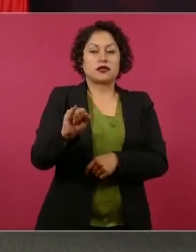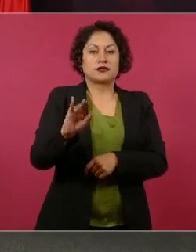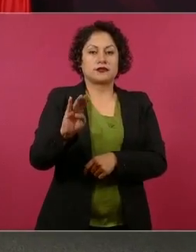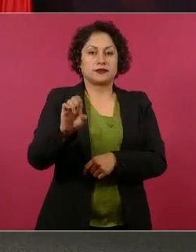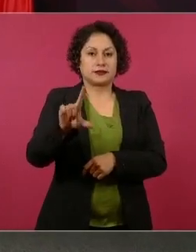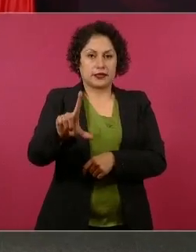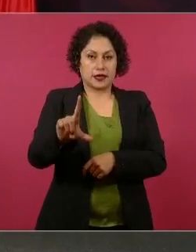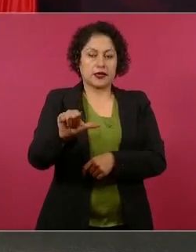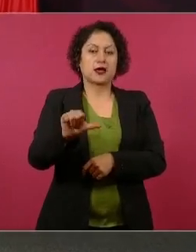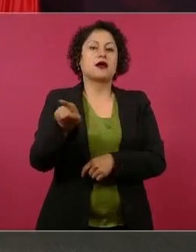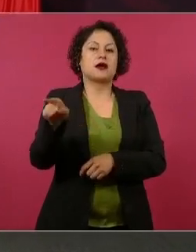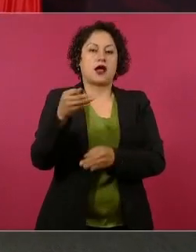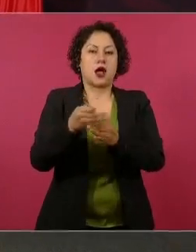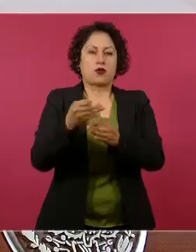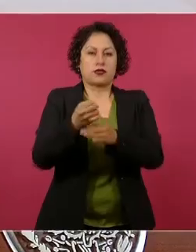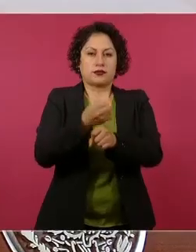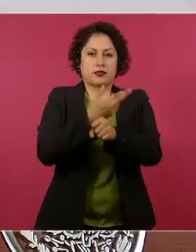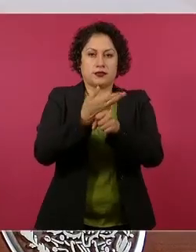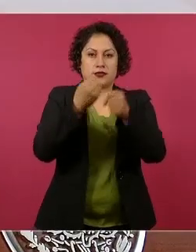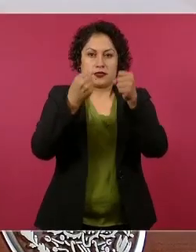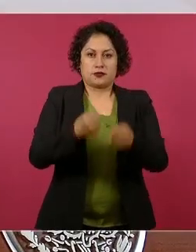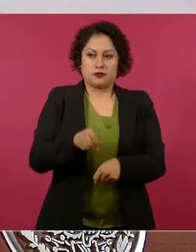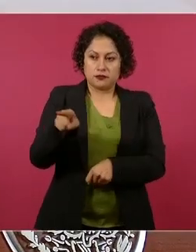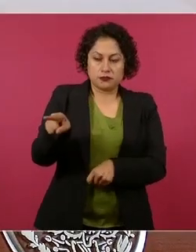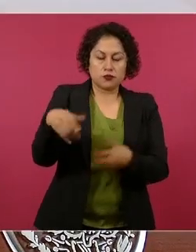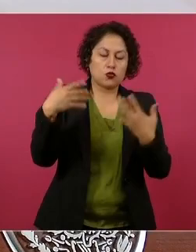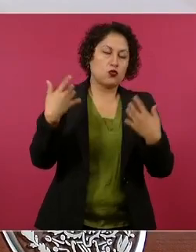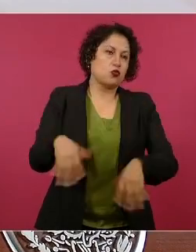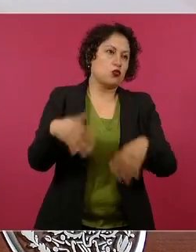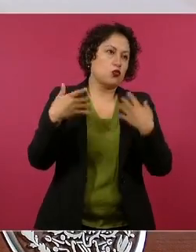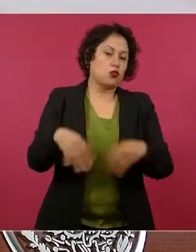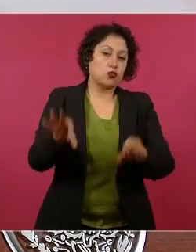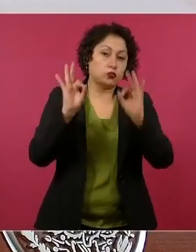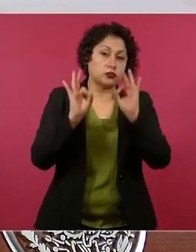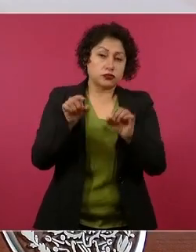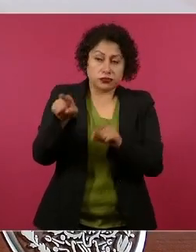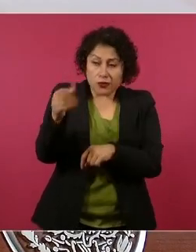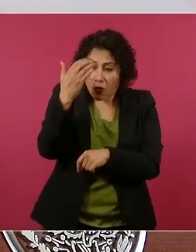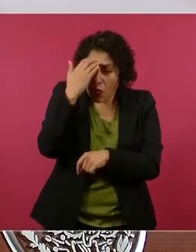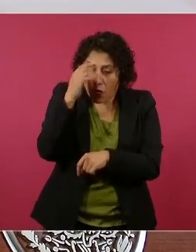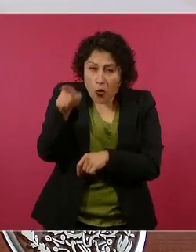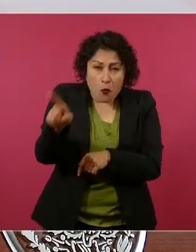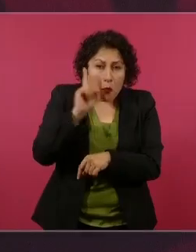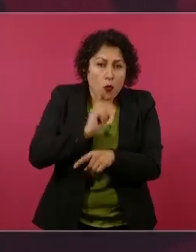de Seguridad, de primera, conozco a Rosa Isela desde hace años.